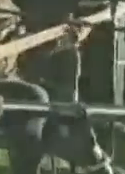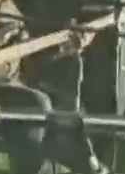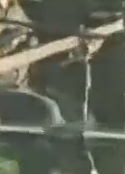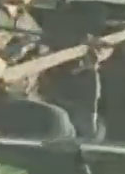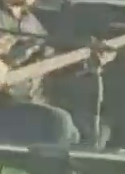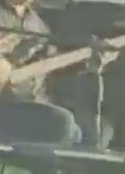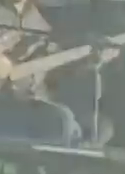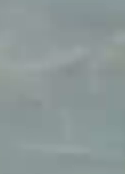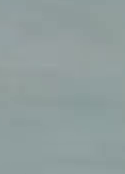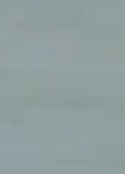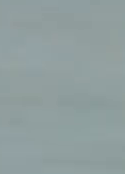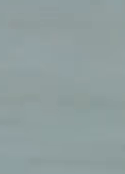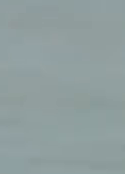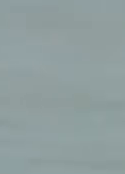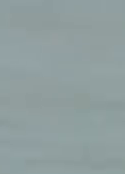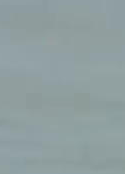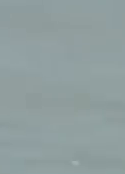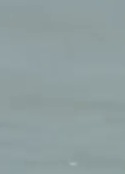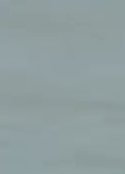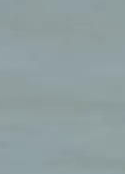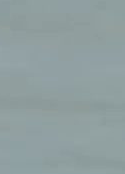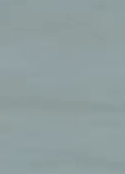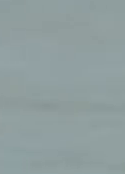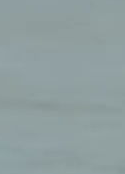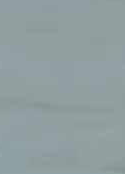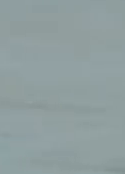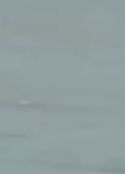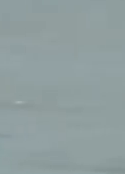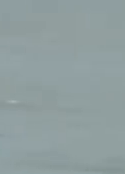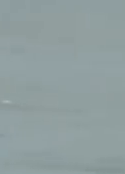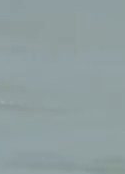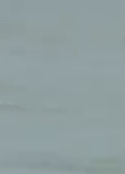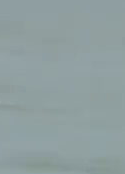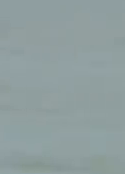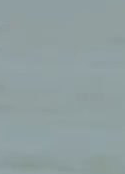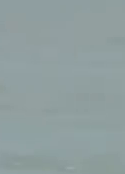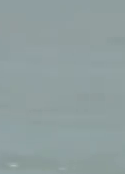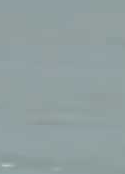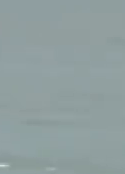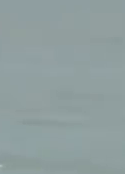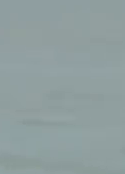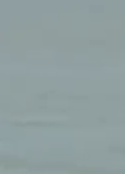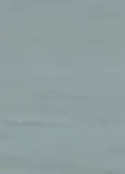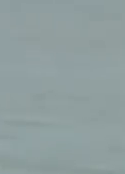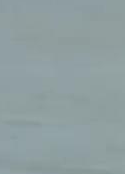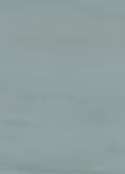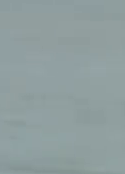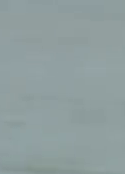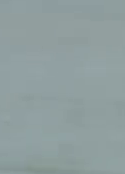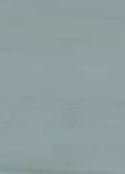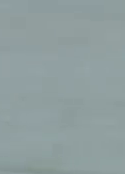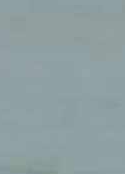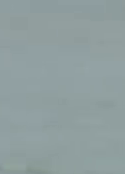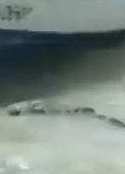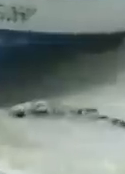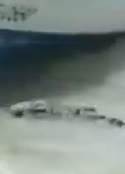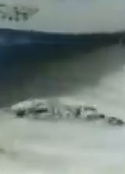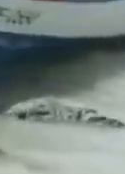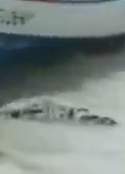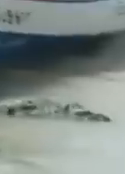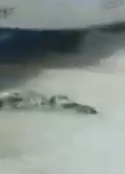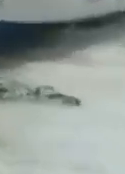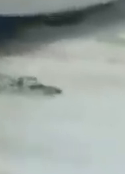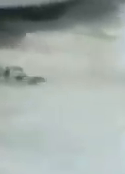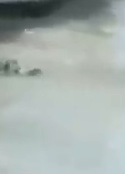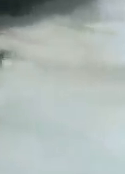De esta manera ha culminado esta importante actividad desde el Estado Sucre en esta gran procesadora